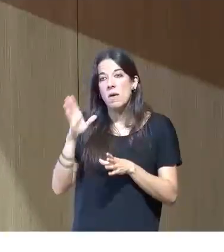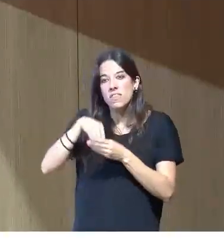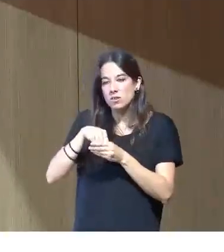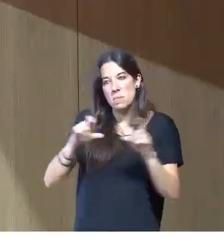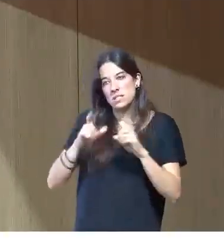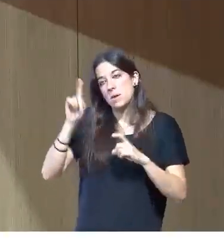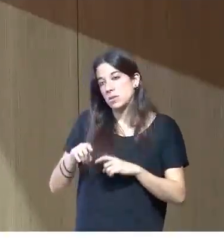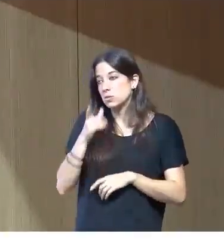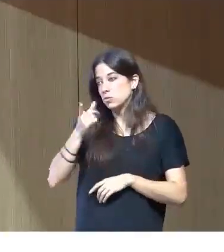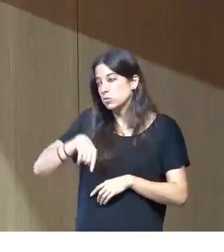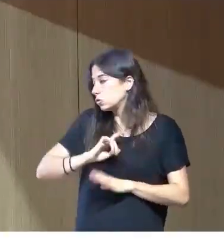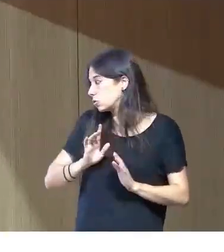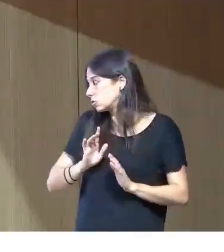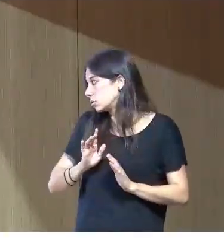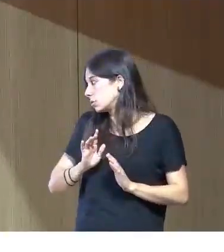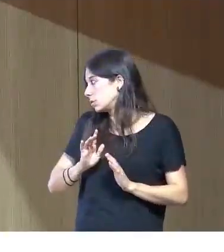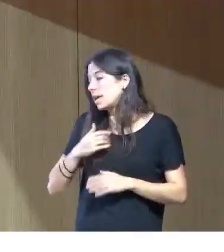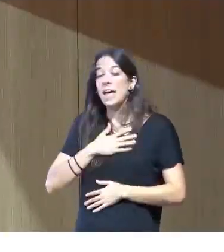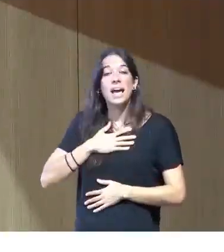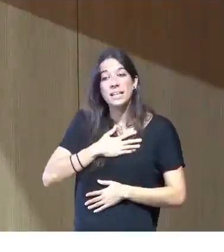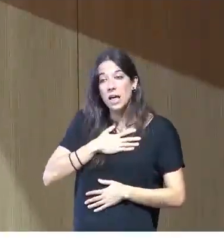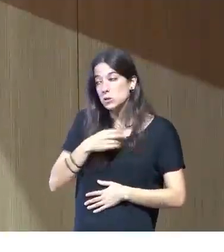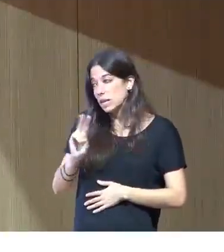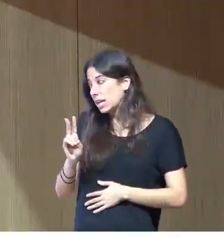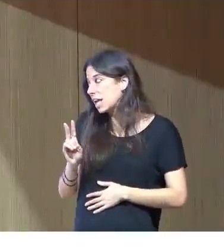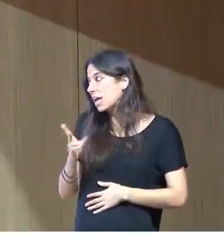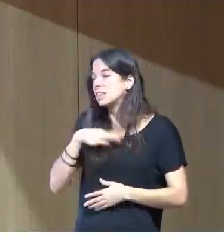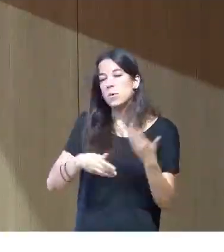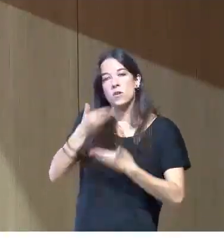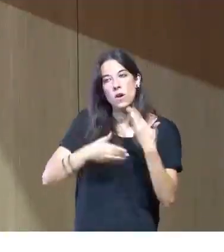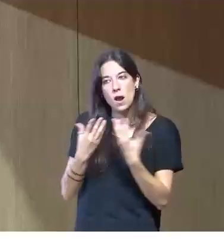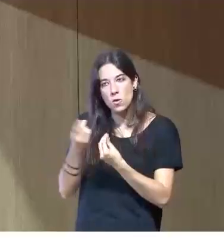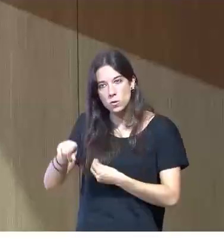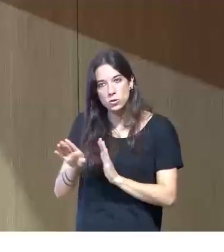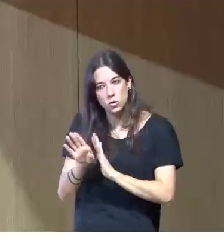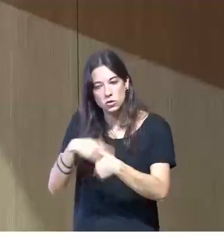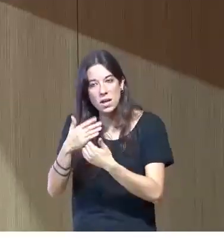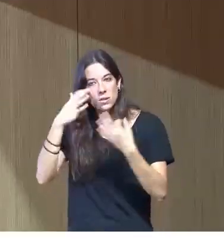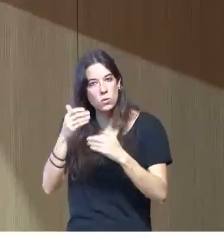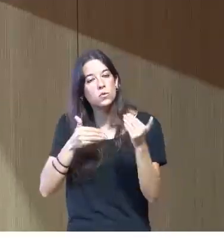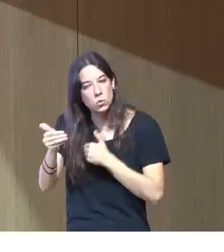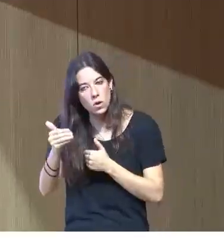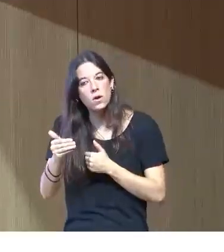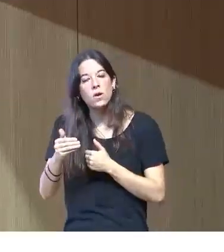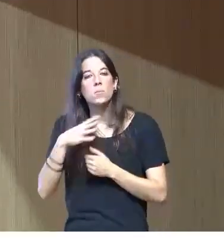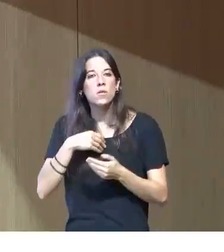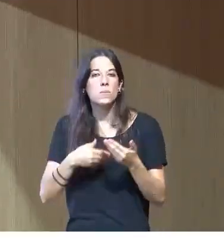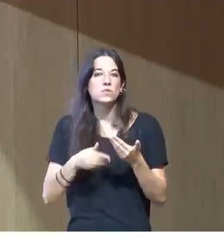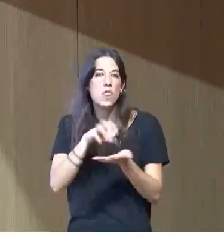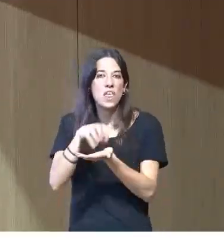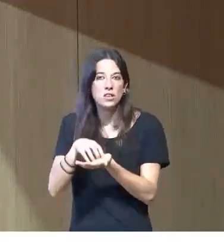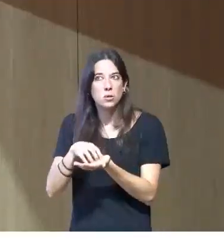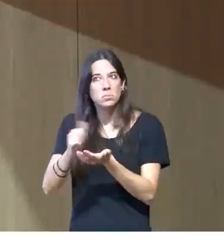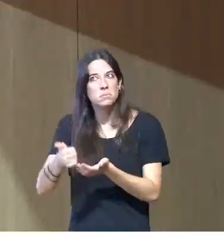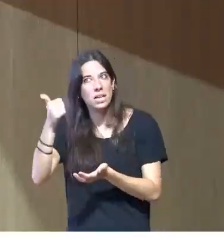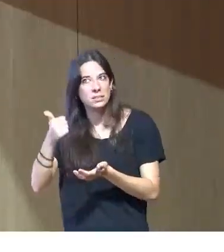por nuestra parte ya te digo encantados Virginia de seguir colaborando y estoy seguro que a futuro pues tendremos muchos más ejemplos de los que a